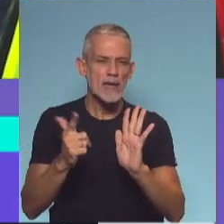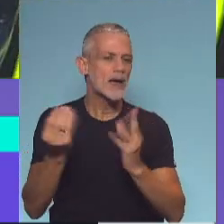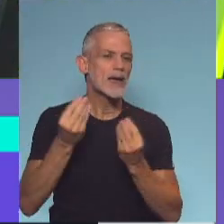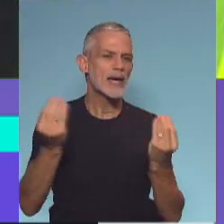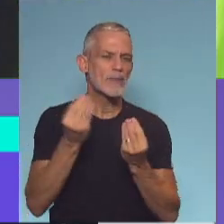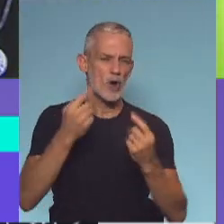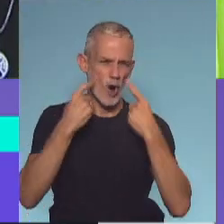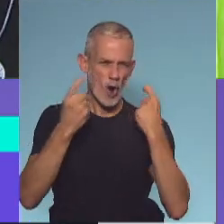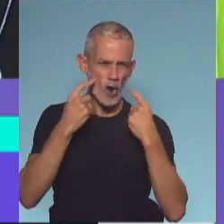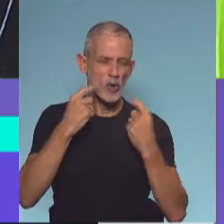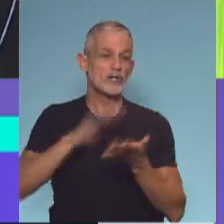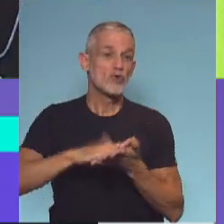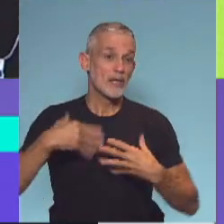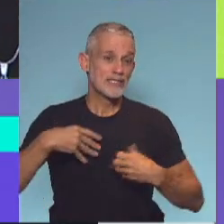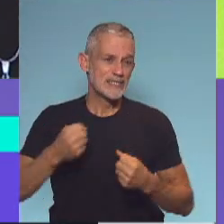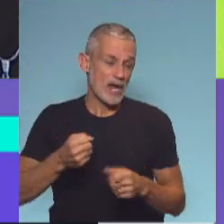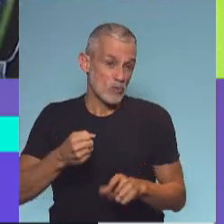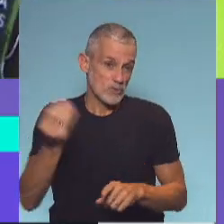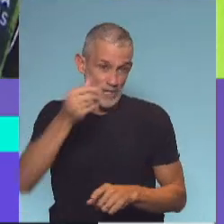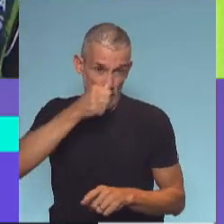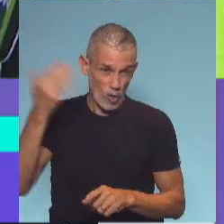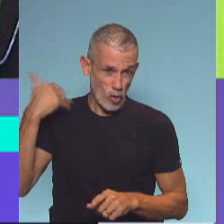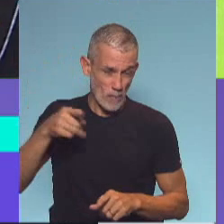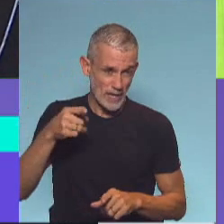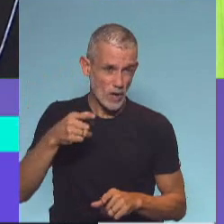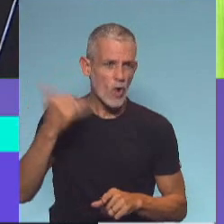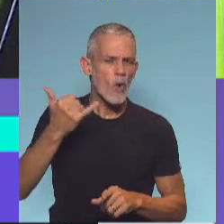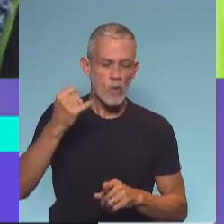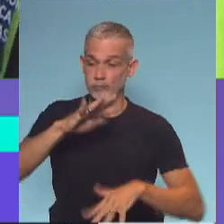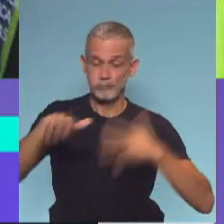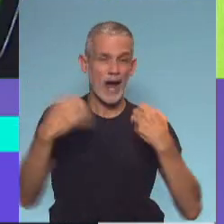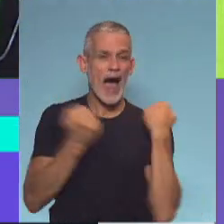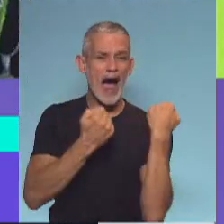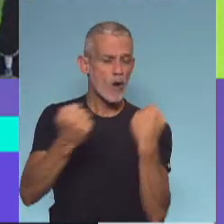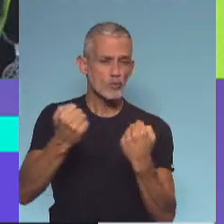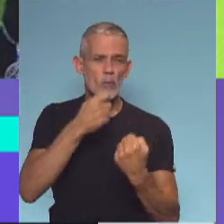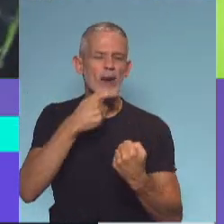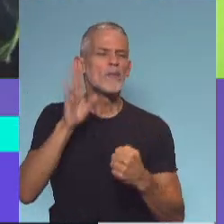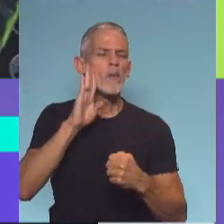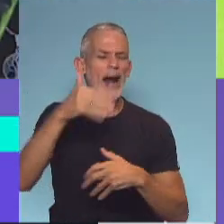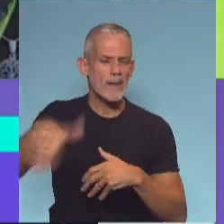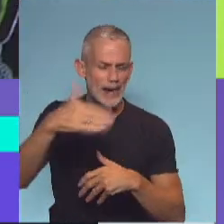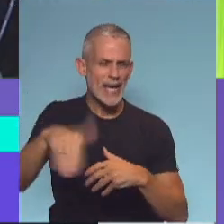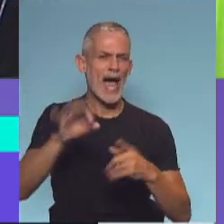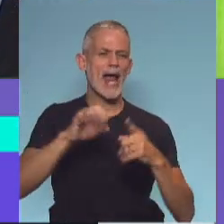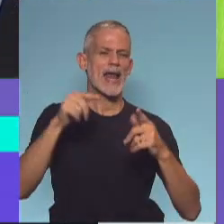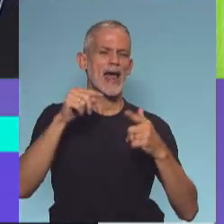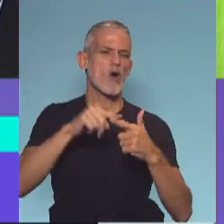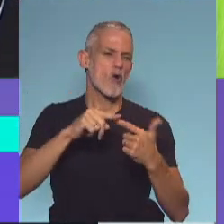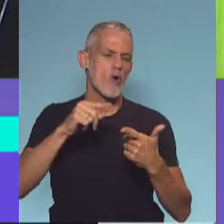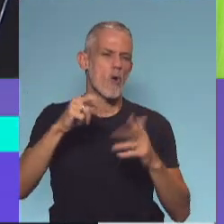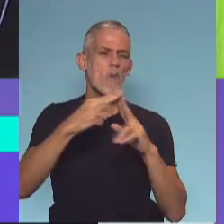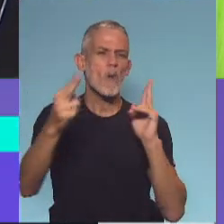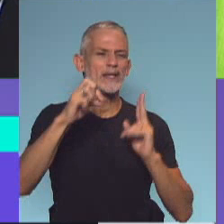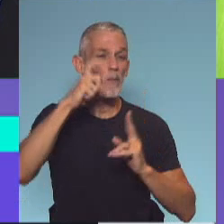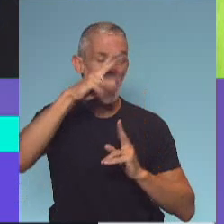pasa con los controles sanitarios? Porque durante este fin de semana hubo un caos vehicular, por ejemplo, en Panamericana, en Puente Pueyrredón, porque además del